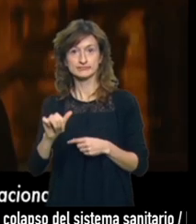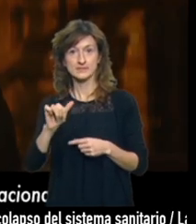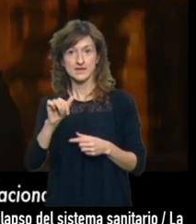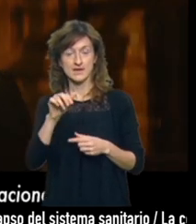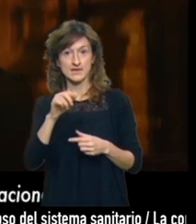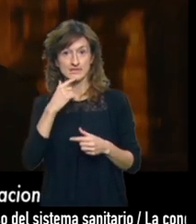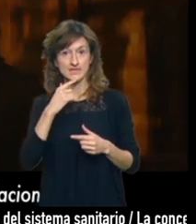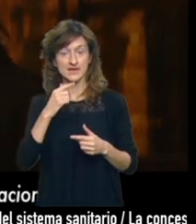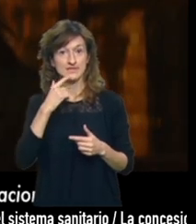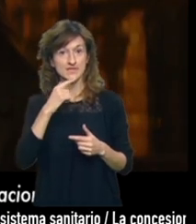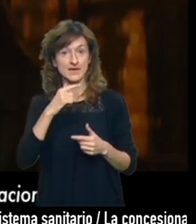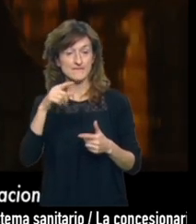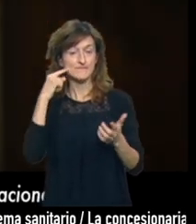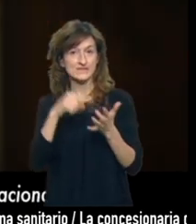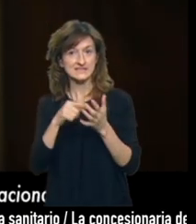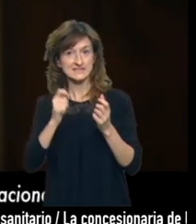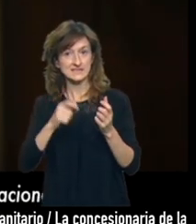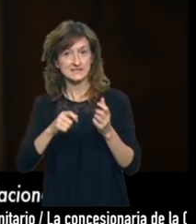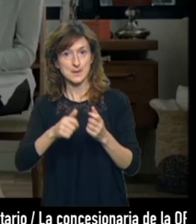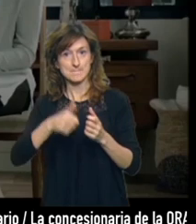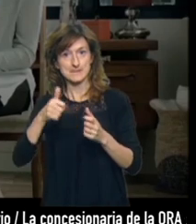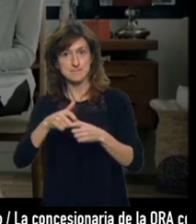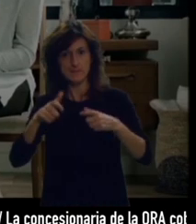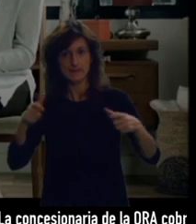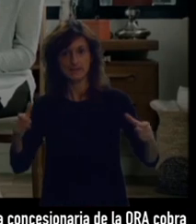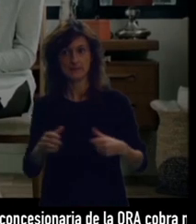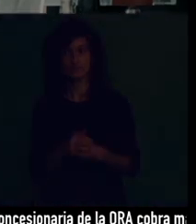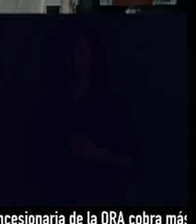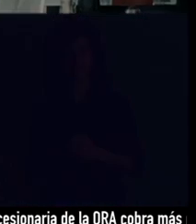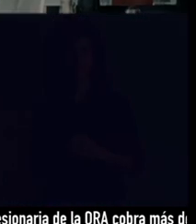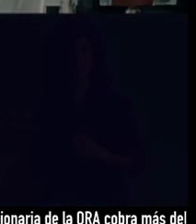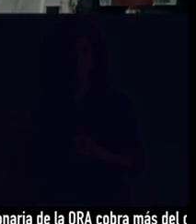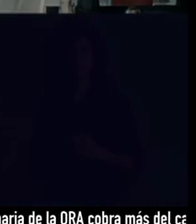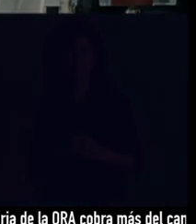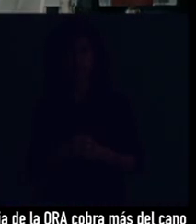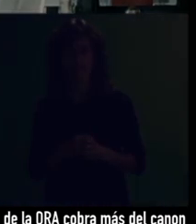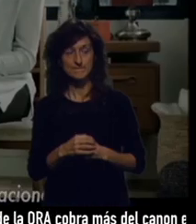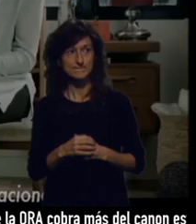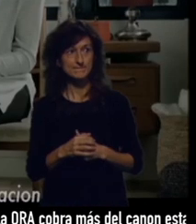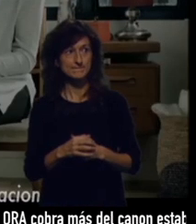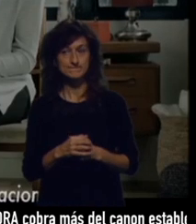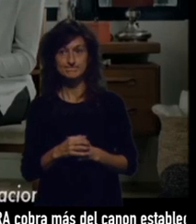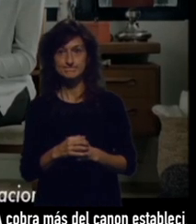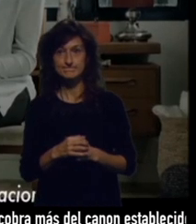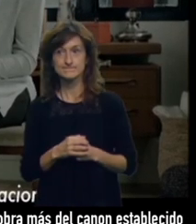del circuito y las fechas habituales. Perdona, pero es que míralo.